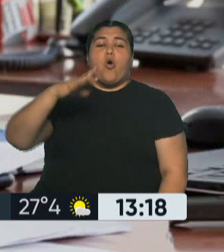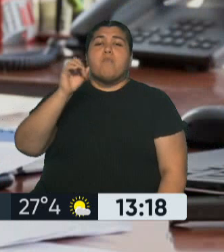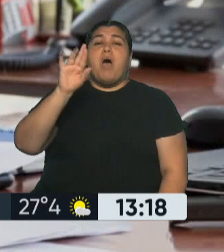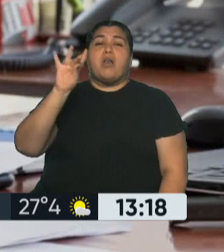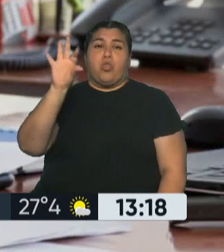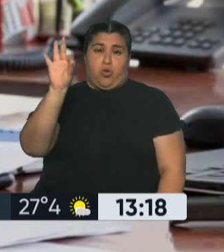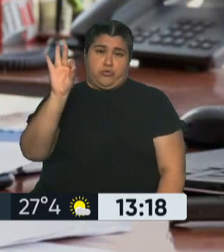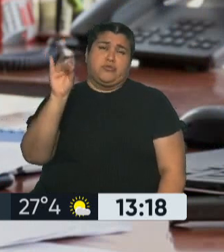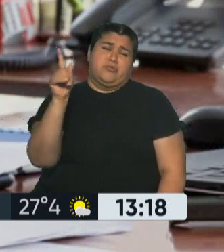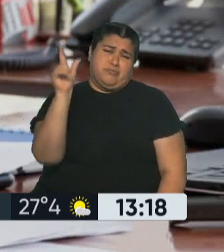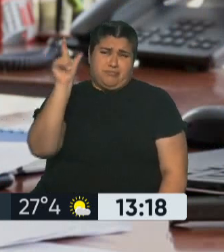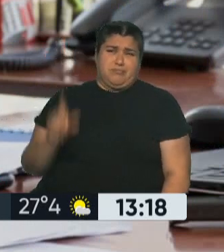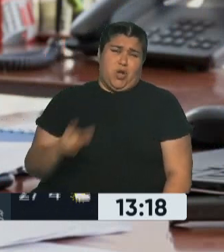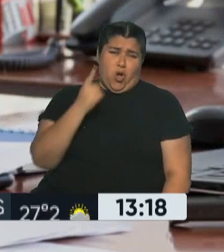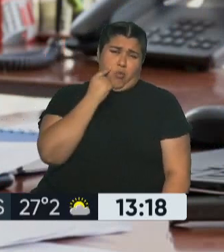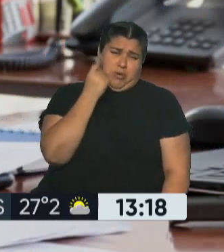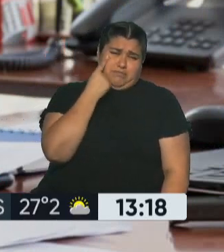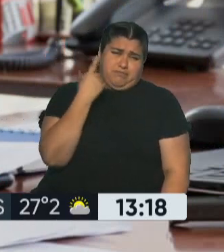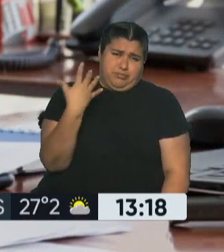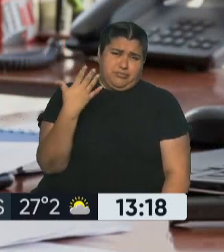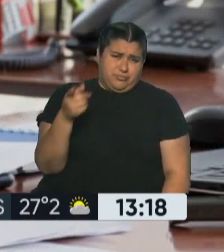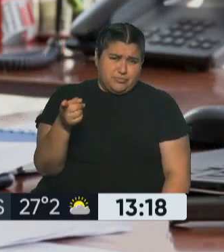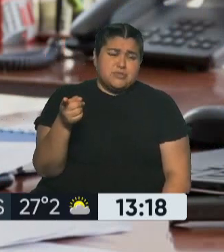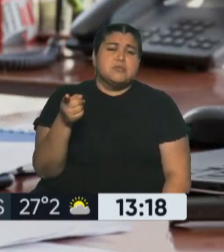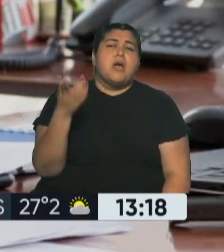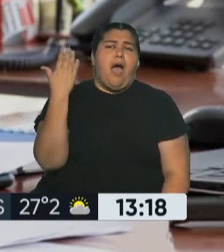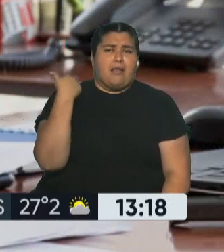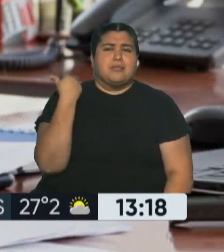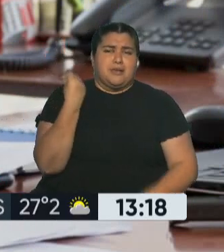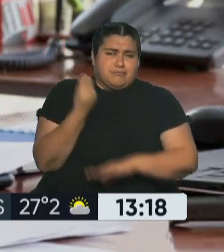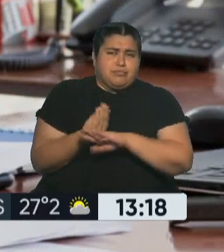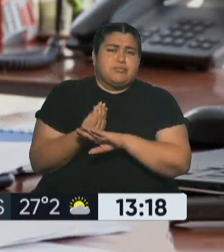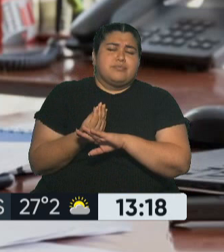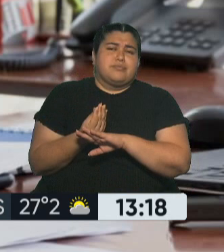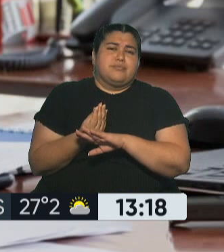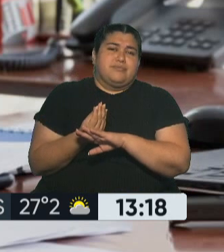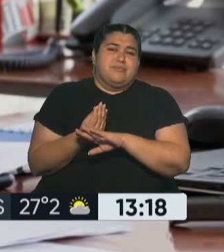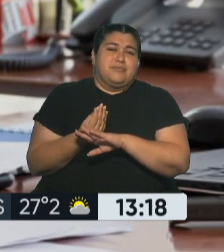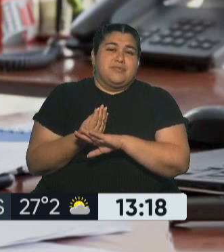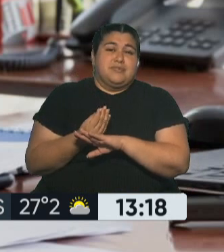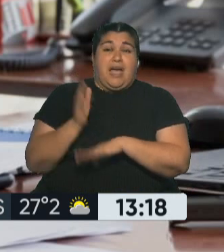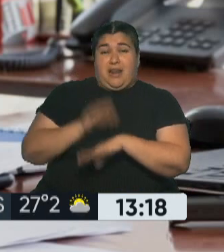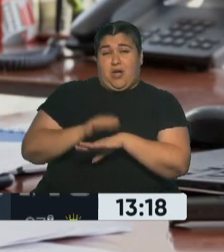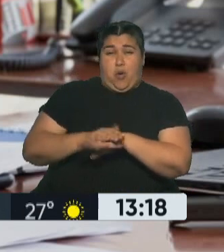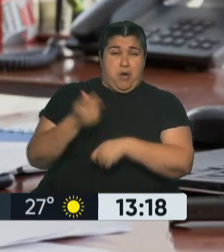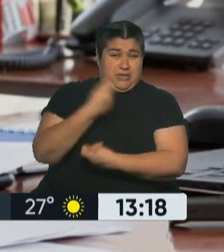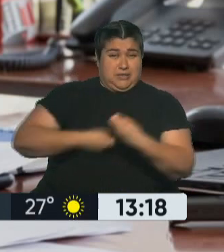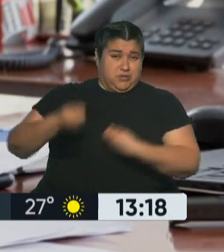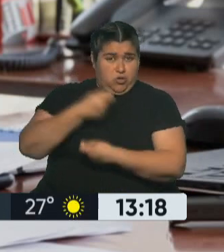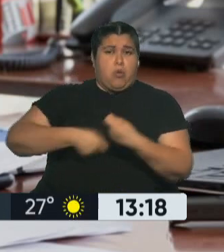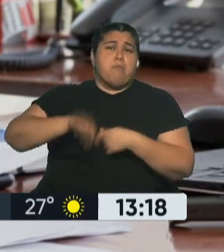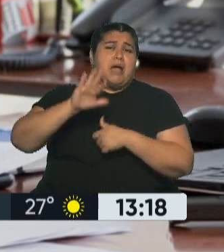alguien muy conocido porque ya tenía puesto un puesto clave en la gerencia comercial sobre todo en líneas